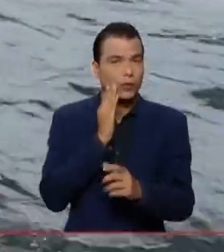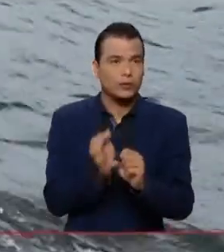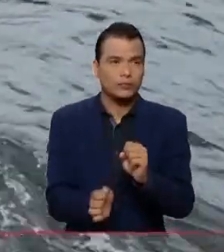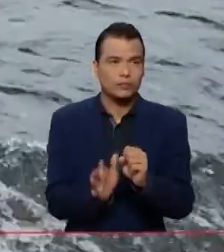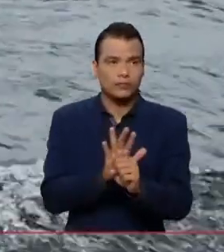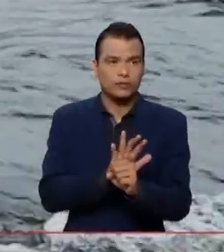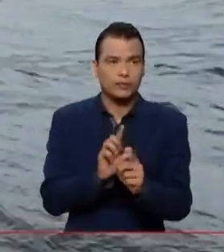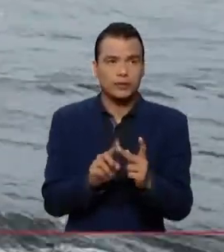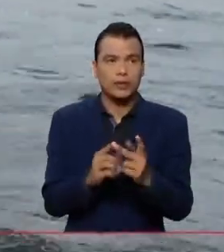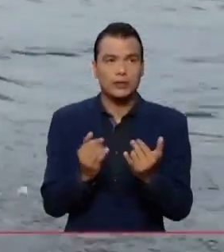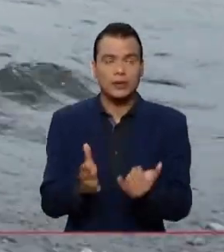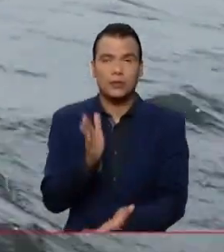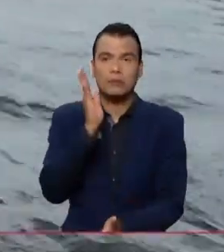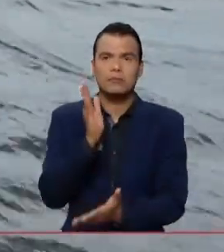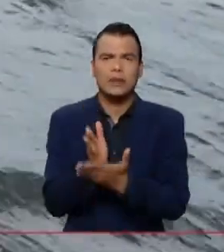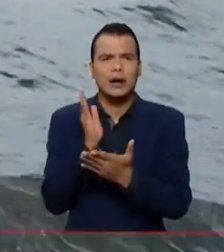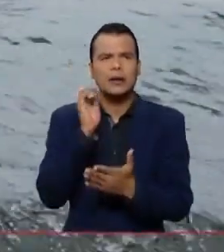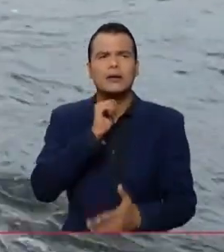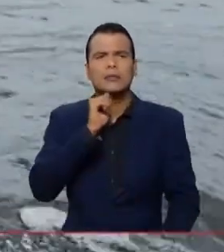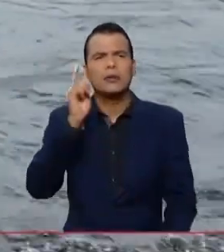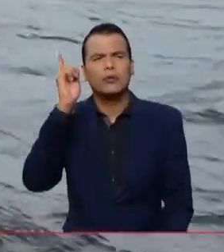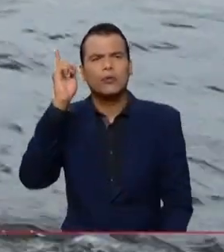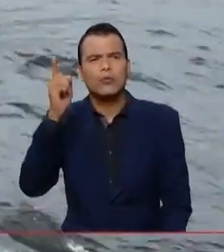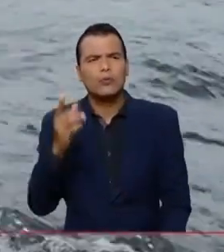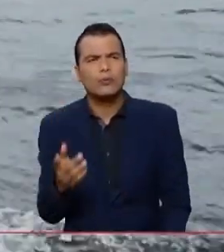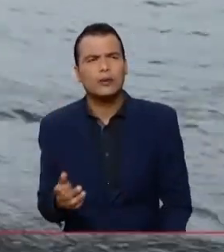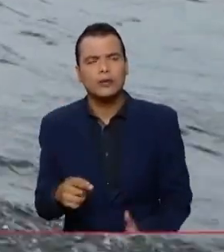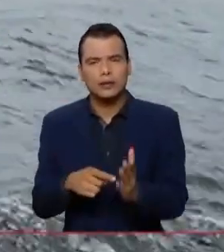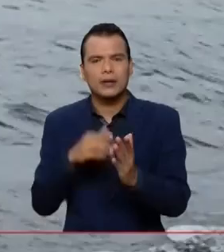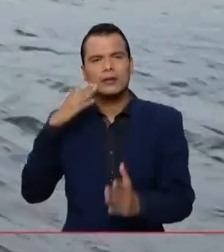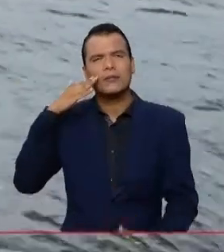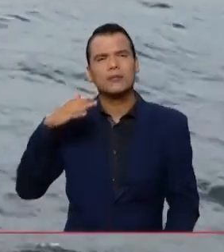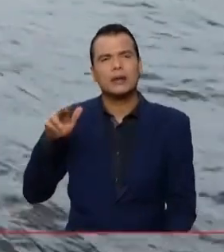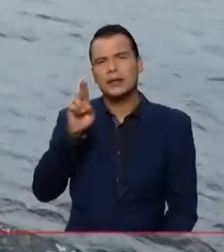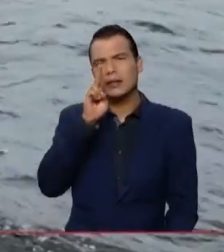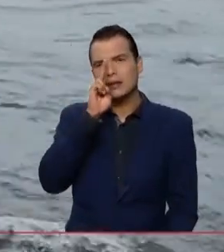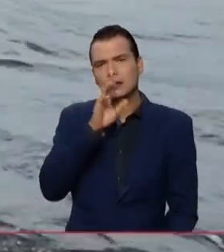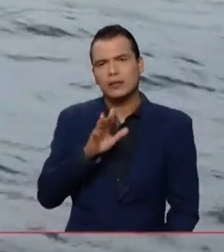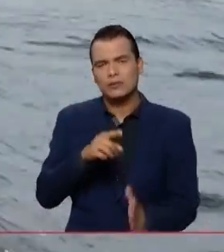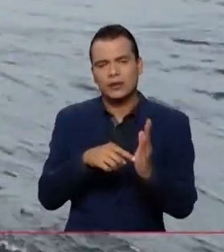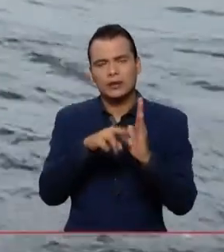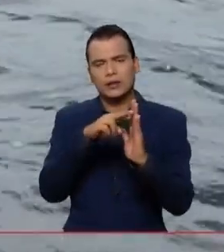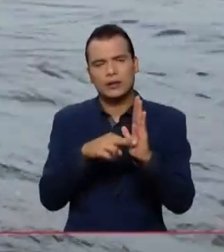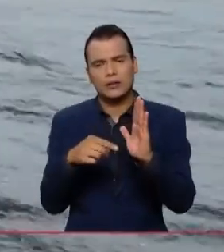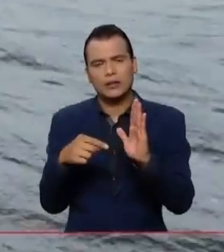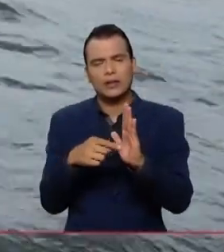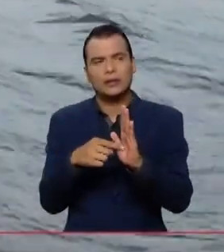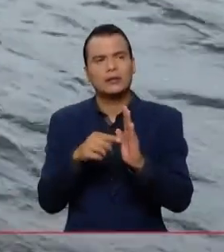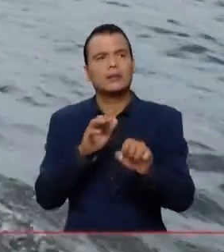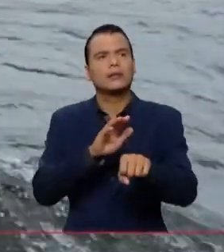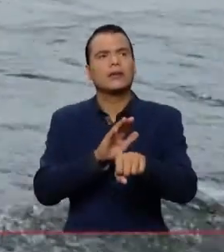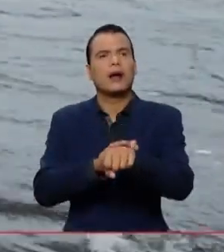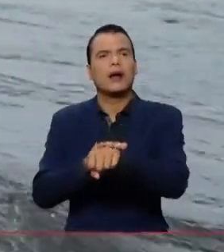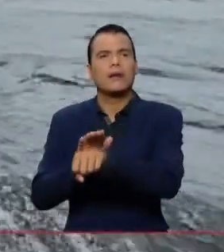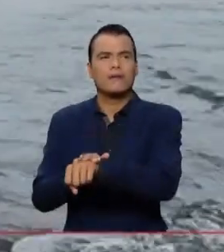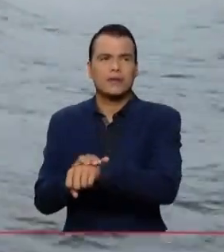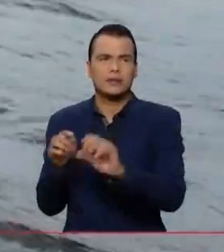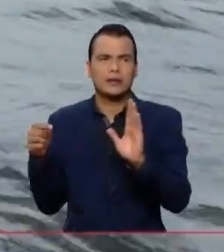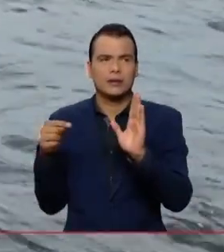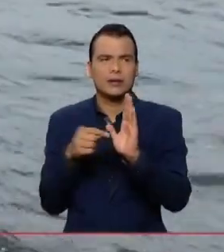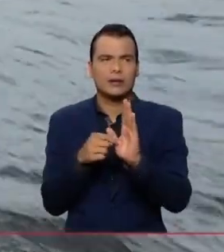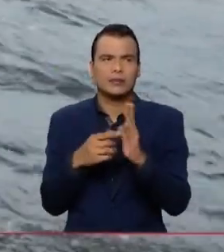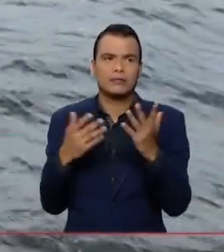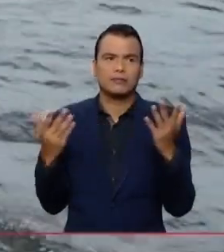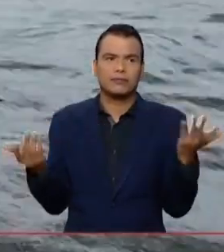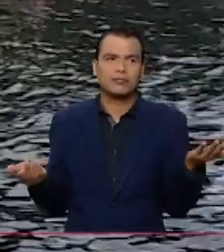Bueno, a nosotros en estos momentos la resolución de Parques y quien hace la resolución, pues se ve como un enemigo